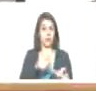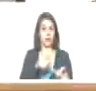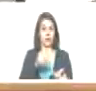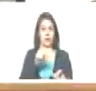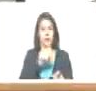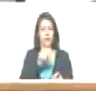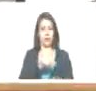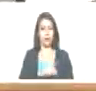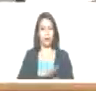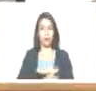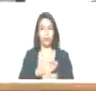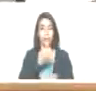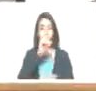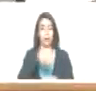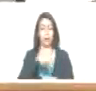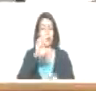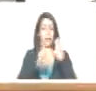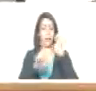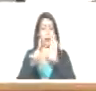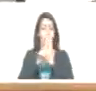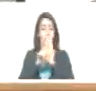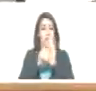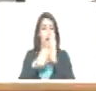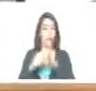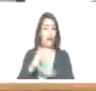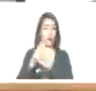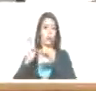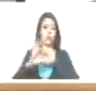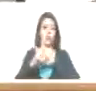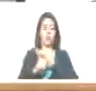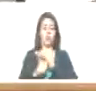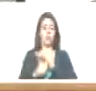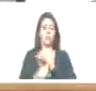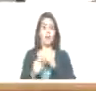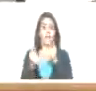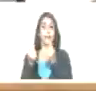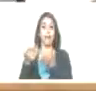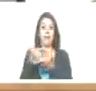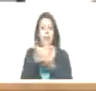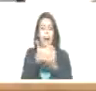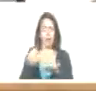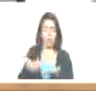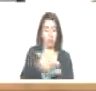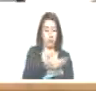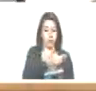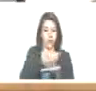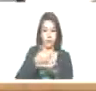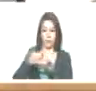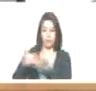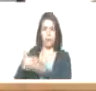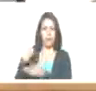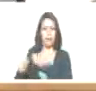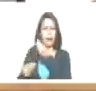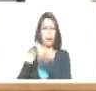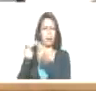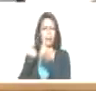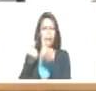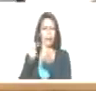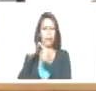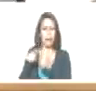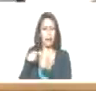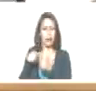Porque además hay que revisar las leyes contra la corrupción y que los dineros que se recuperen de esos actos ilícitos